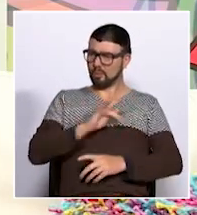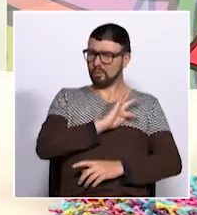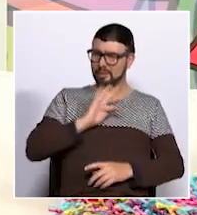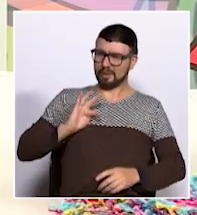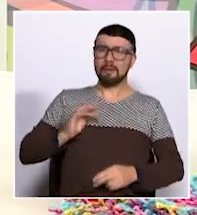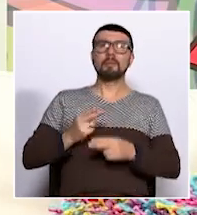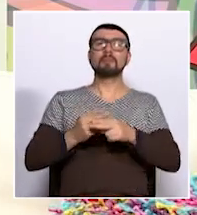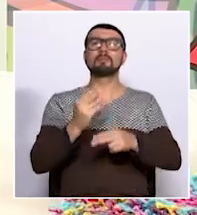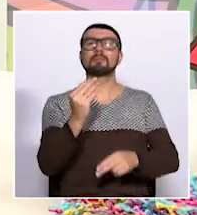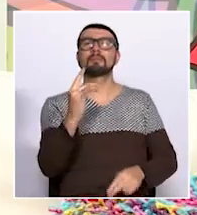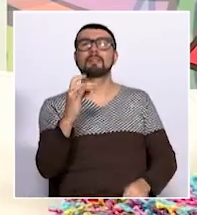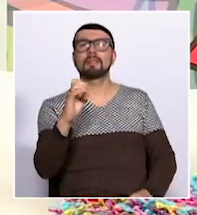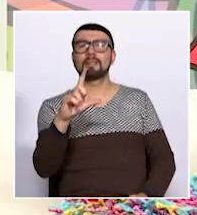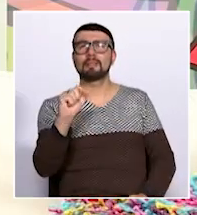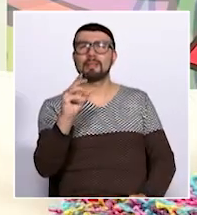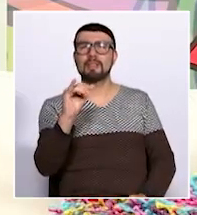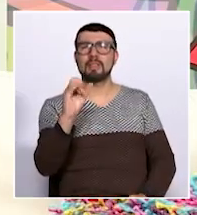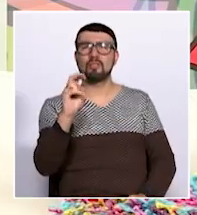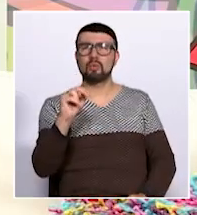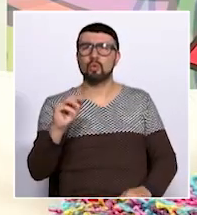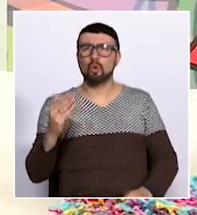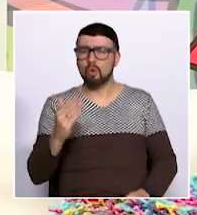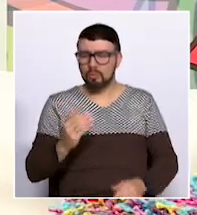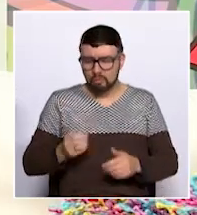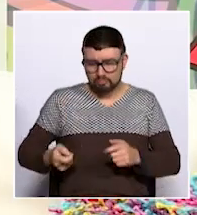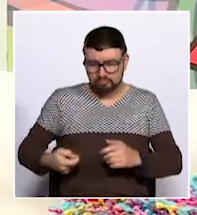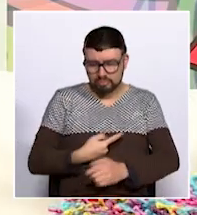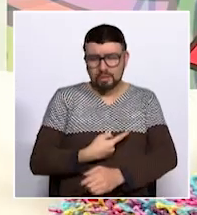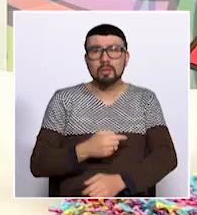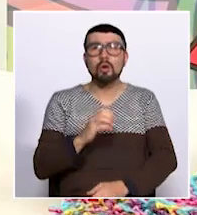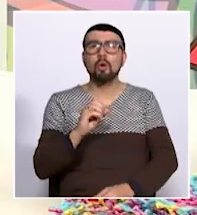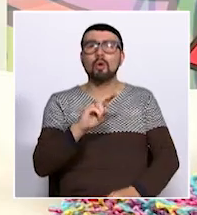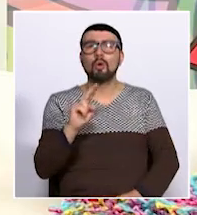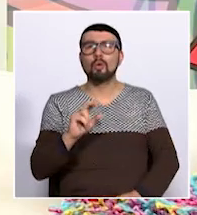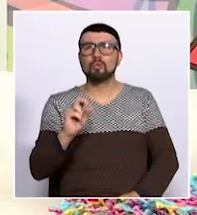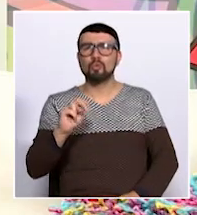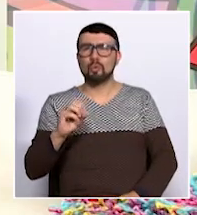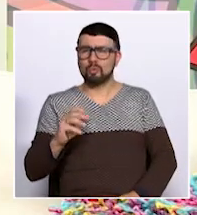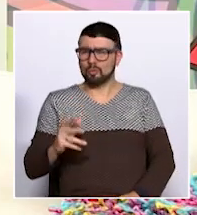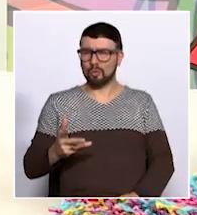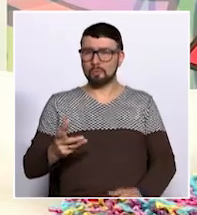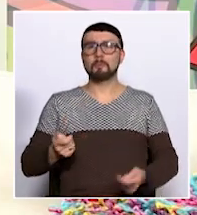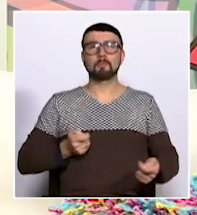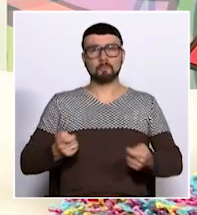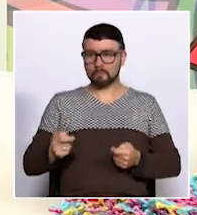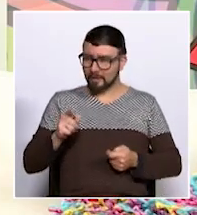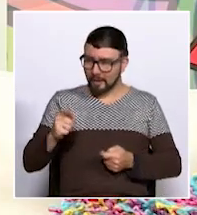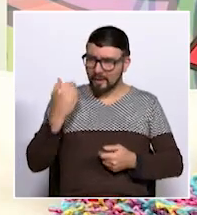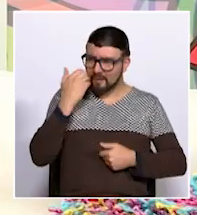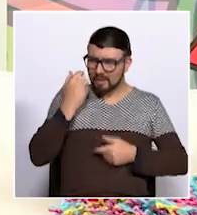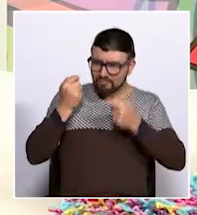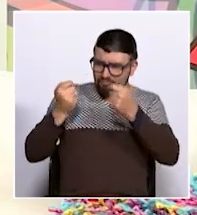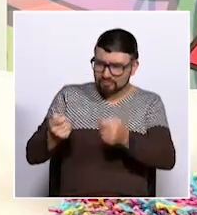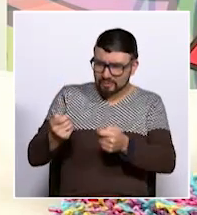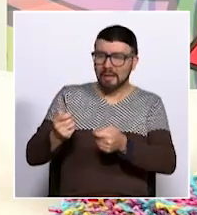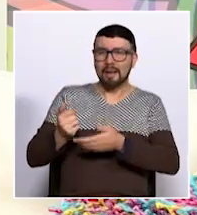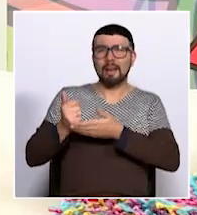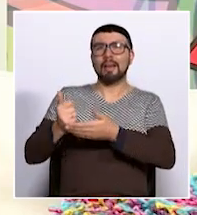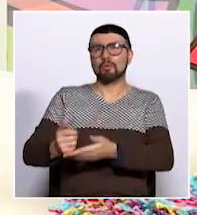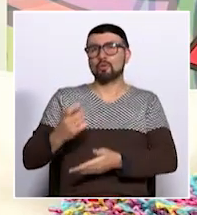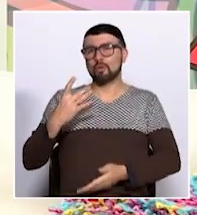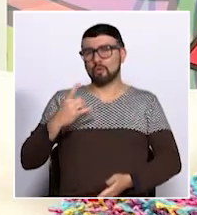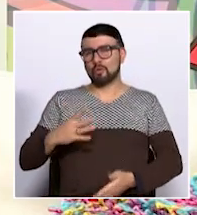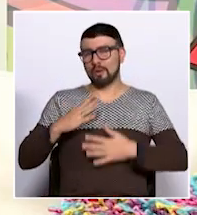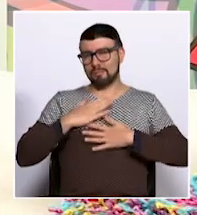quelación, cómo es que funciona el ozono y posteriormente cómo podemos hacer el manejo y un buen diagnóstico del dolor. Vamos al siguiente